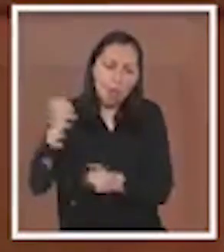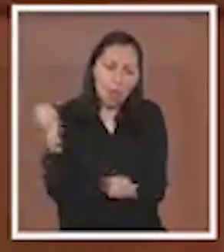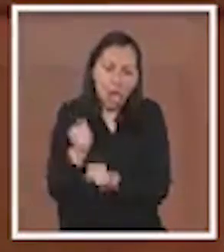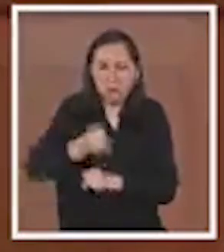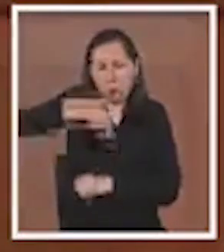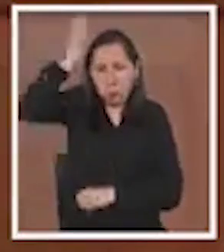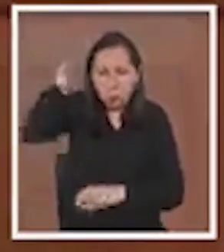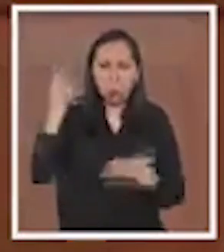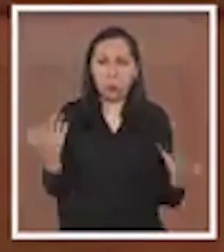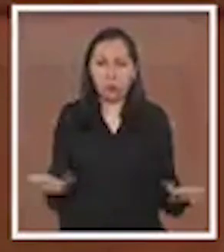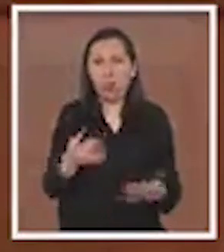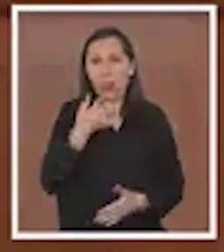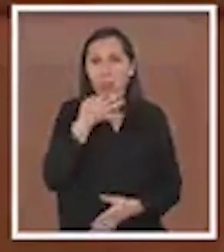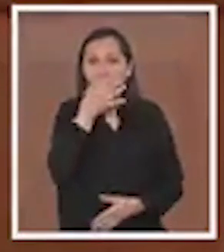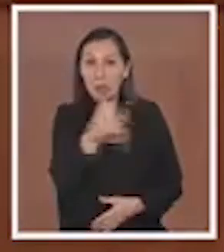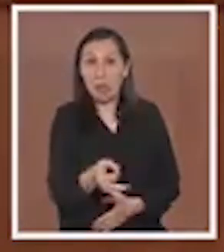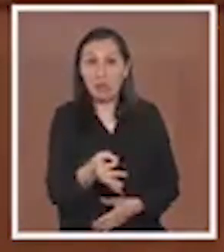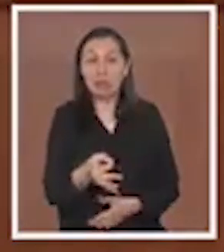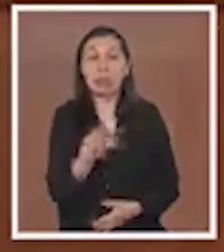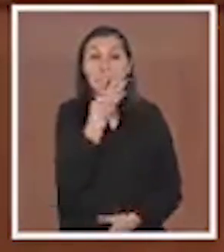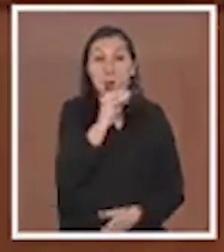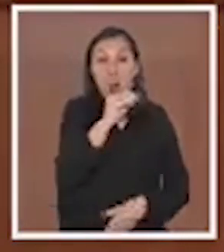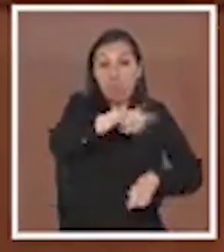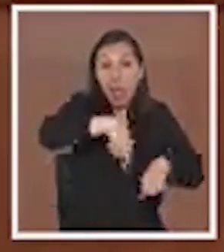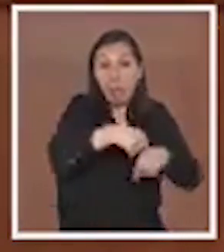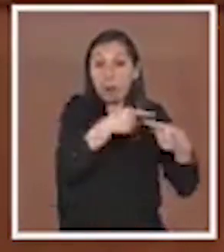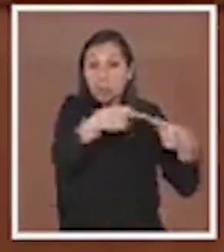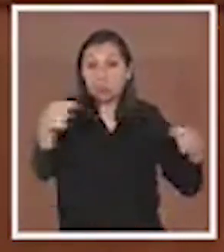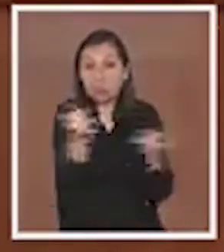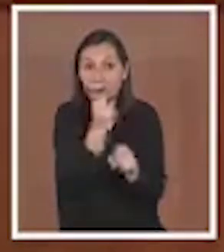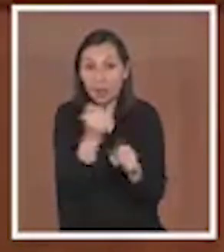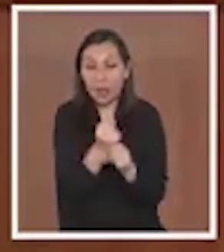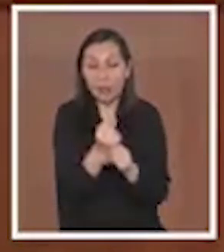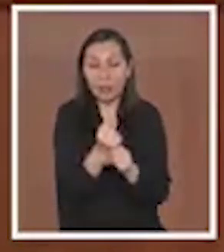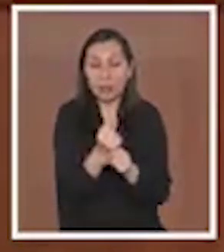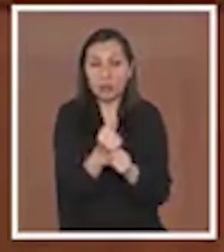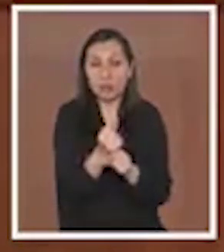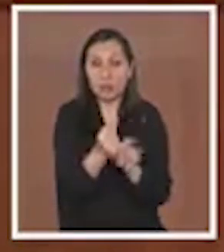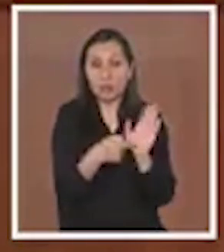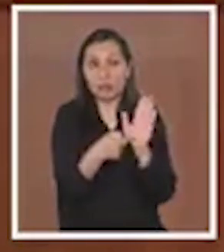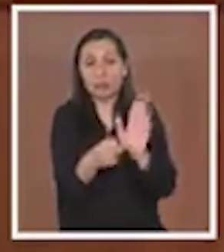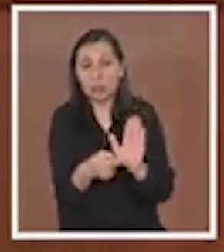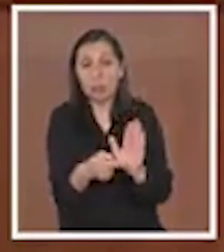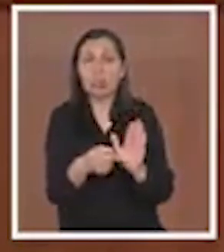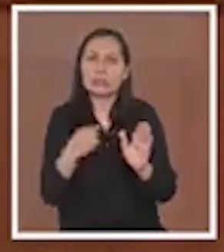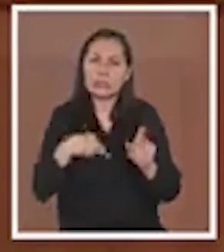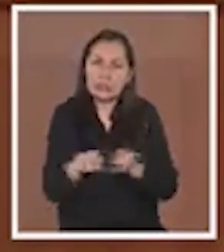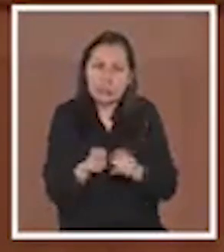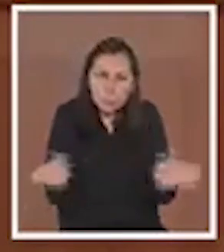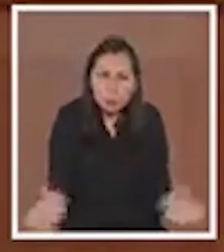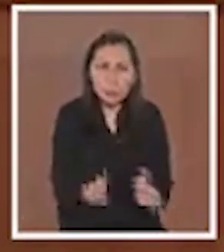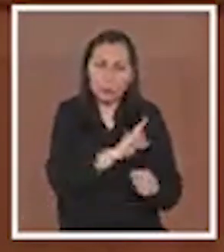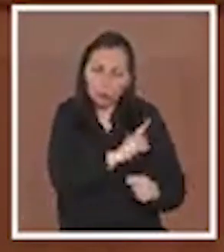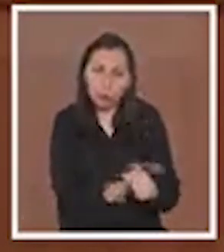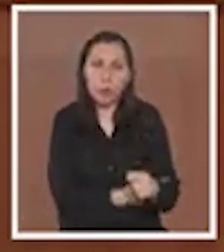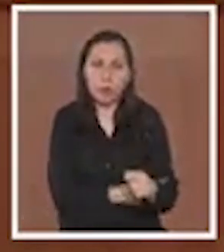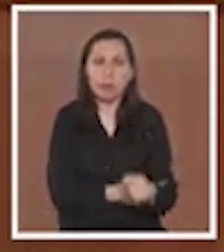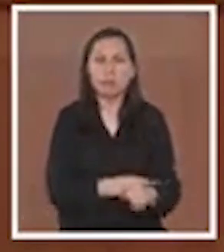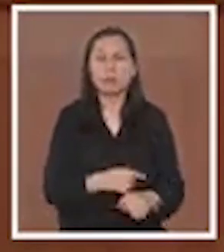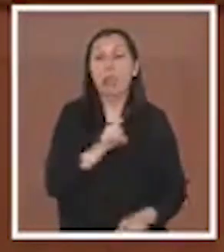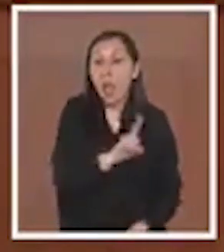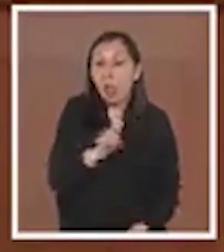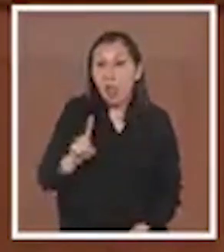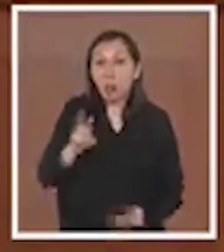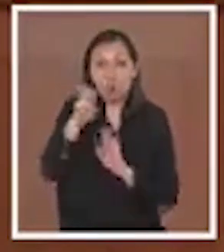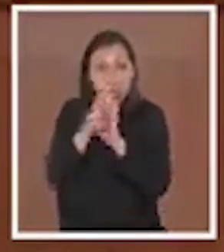la vida, da cuenta de eso las 40 horas que estamos empujando con tanta fuerza y da cuenta de esto cada